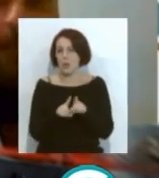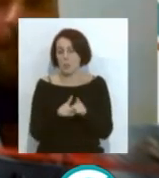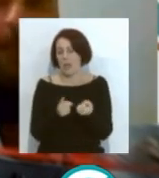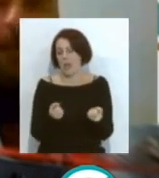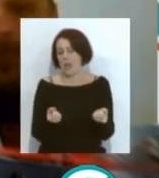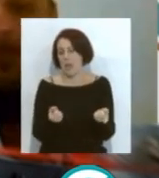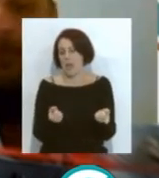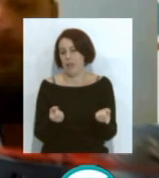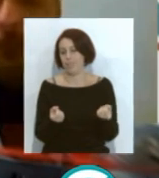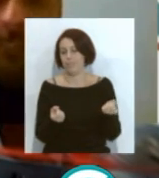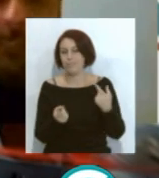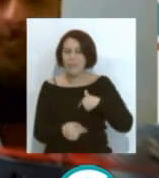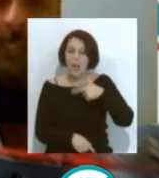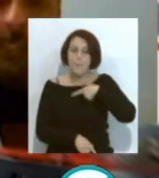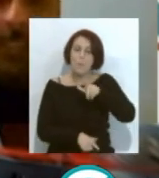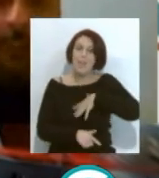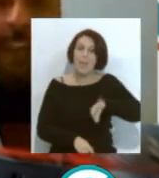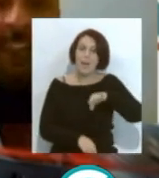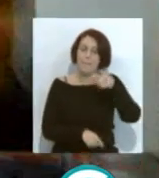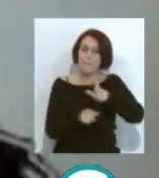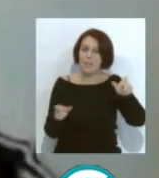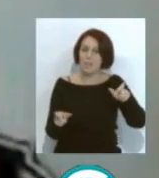a lo mejor estaba la gente